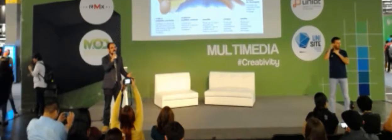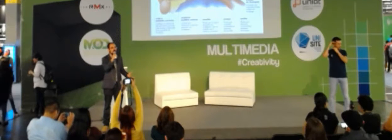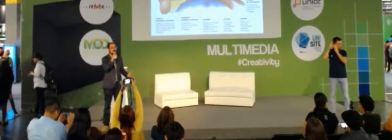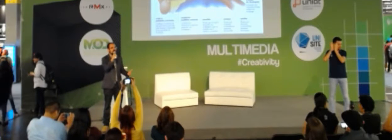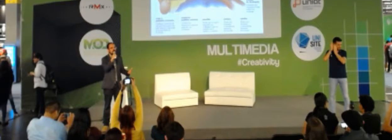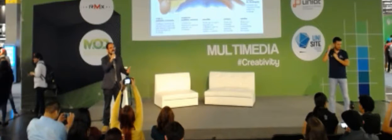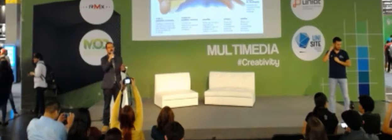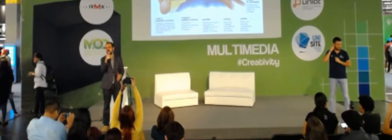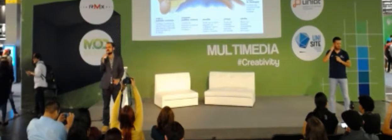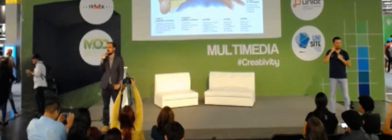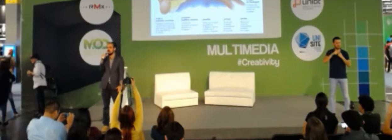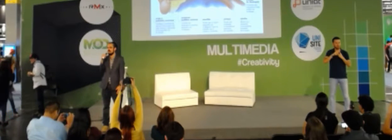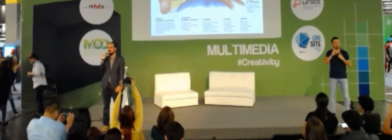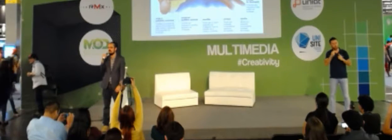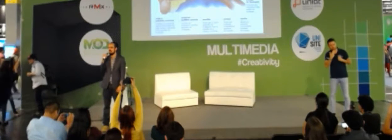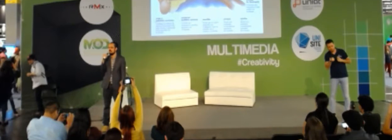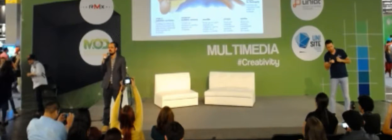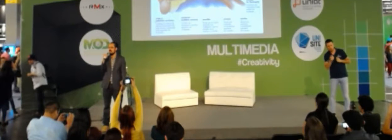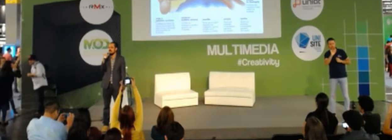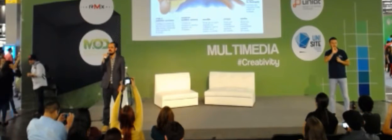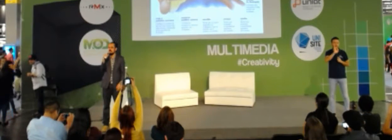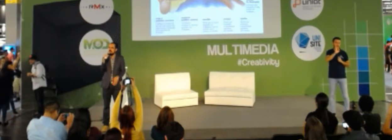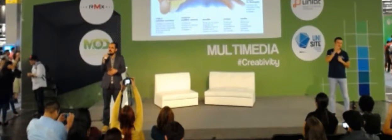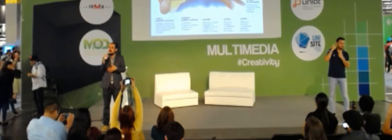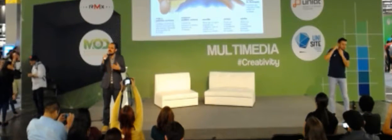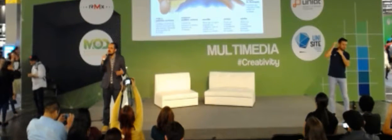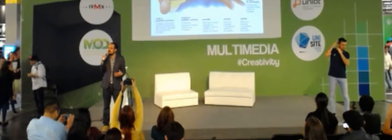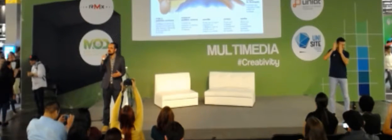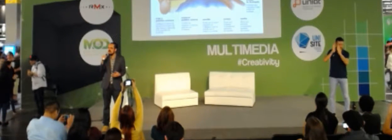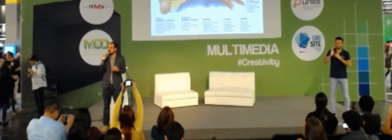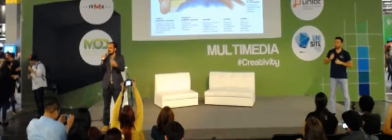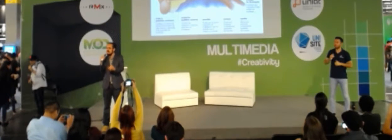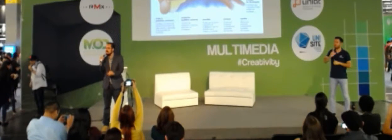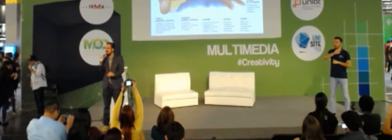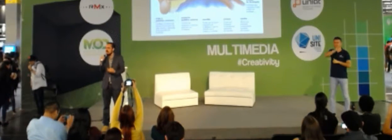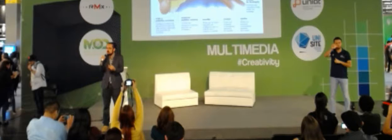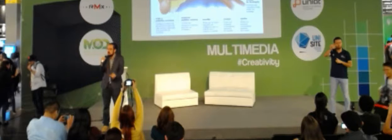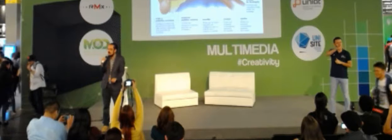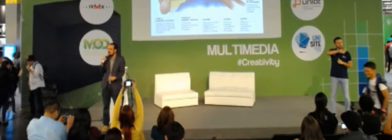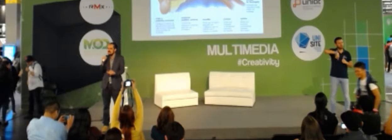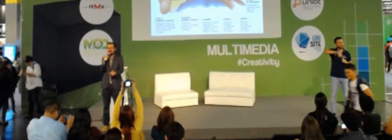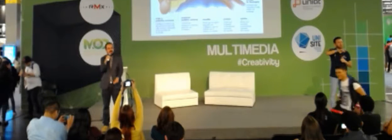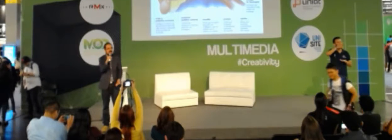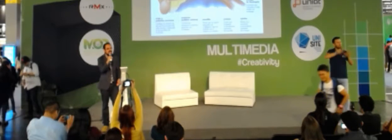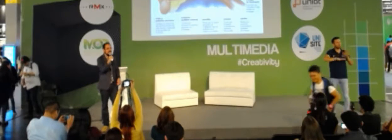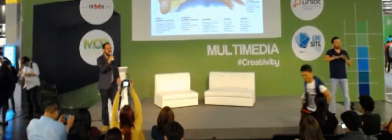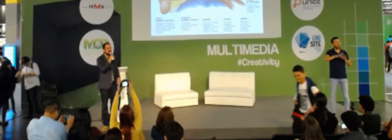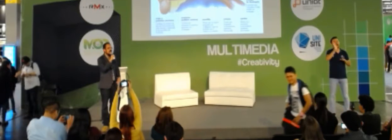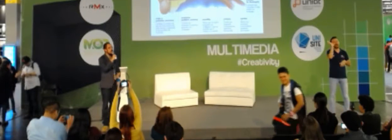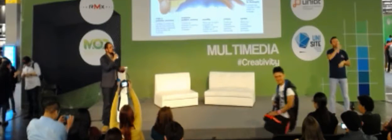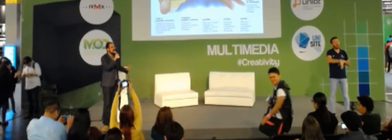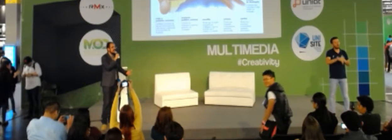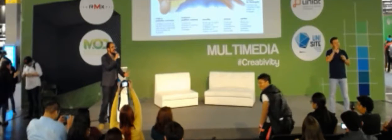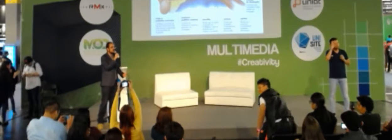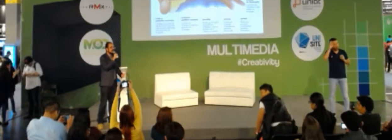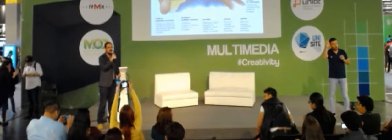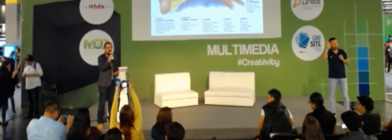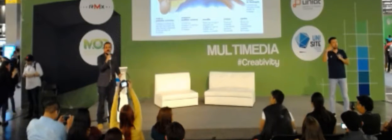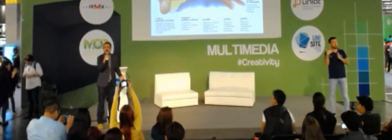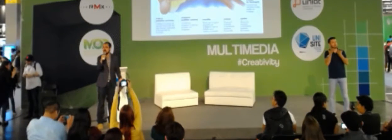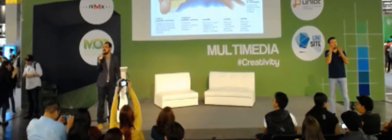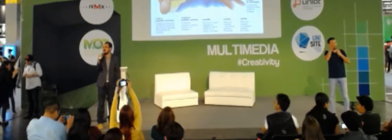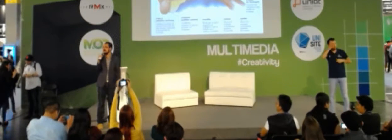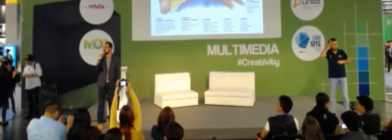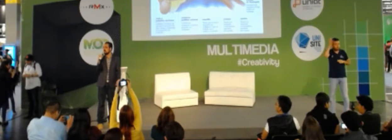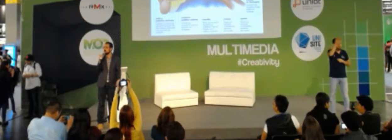funciona, un oído que no funciona. Y de pronto perdemos la experiencia, los sueños, las vivencias, los anhelos que puede